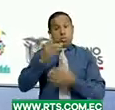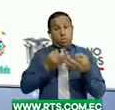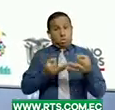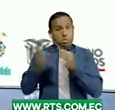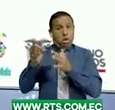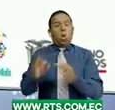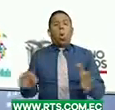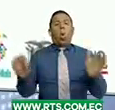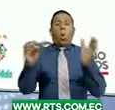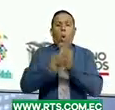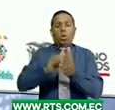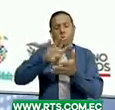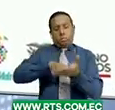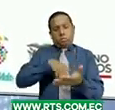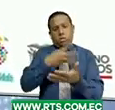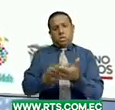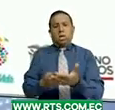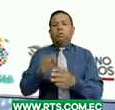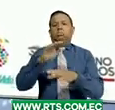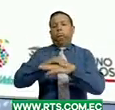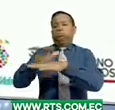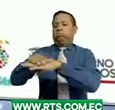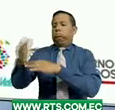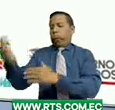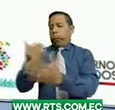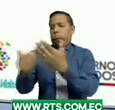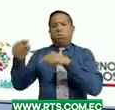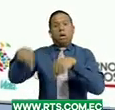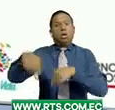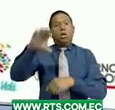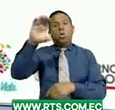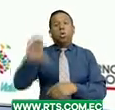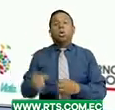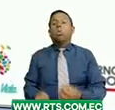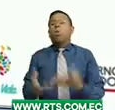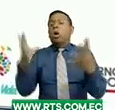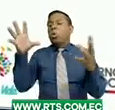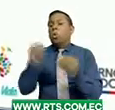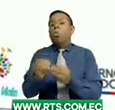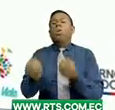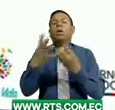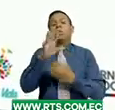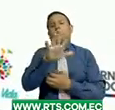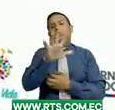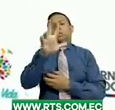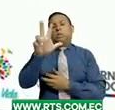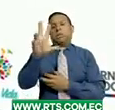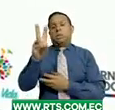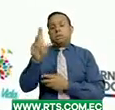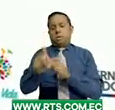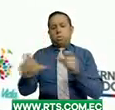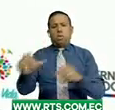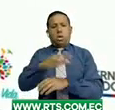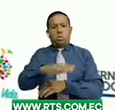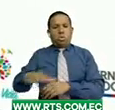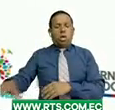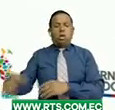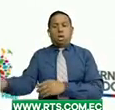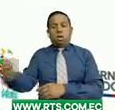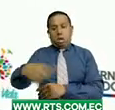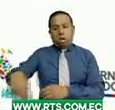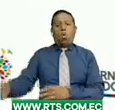la reprogramación del examen Ser Bachiller Costa a un total de 536 estudiantes con la finalidad de